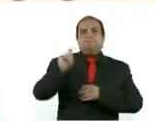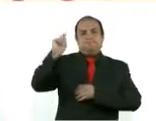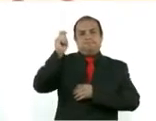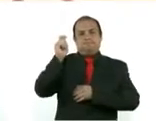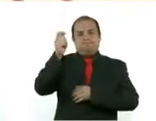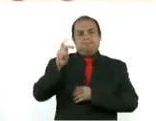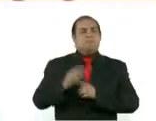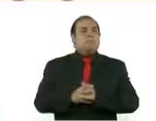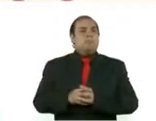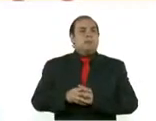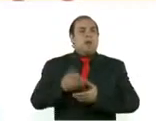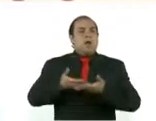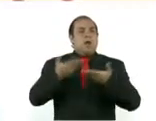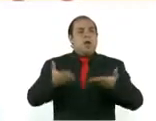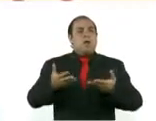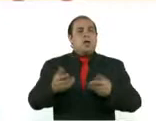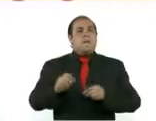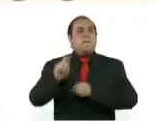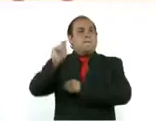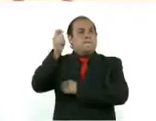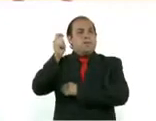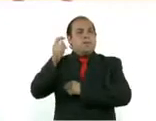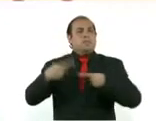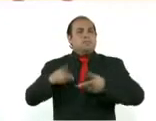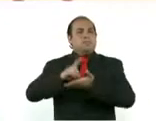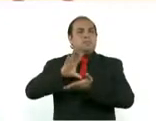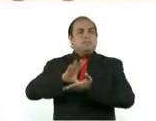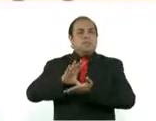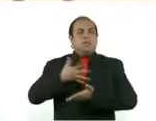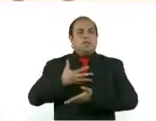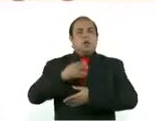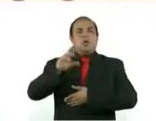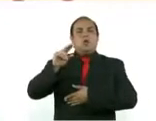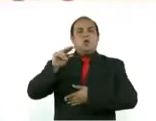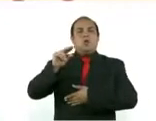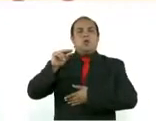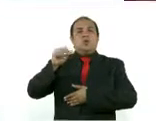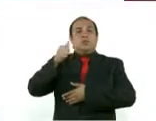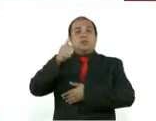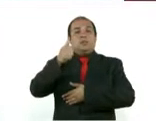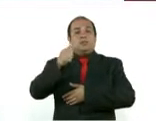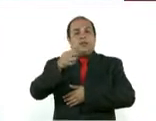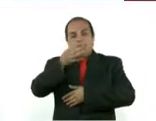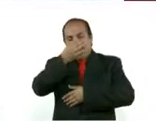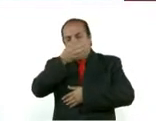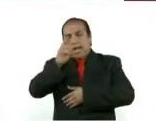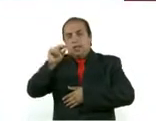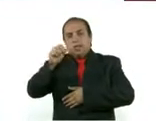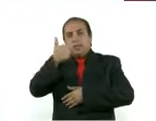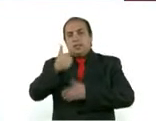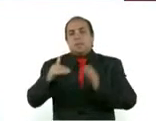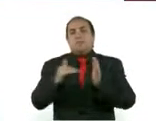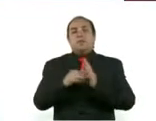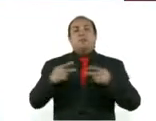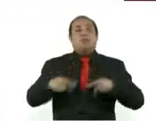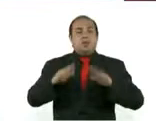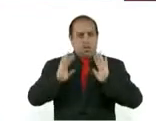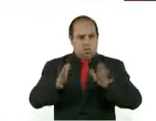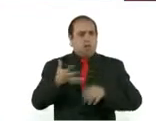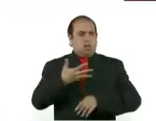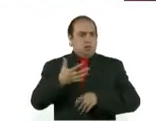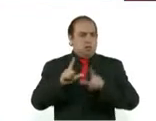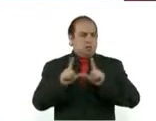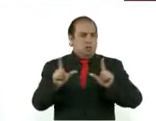Actualmente en la pensión para personas con discapacidad hay casi 86,000 personas que ya cuentan con esta